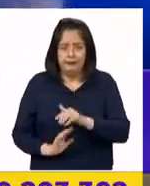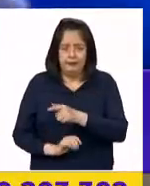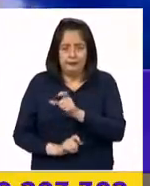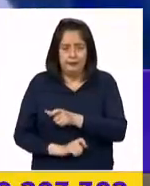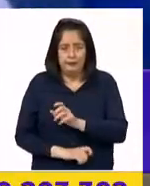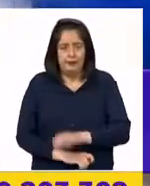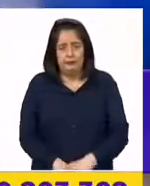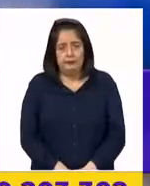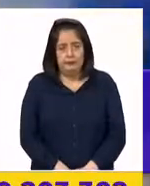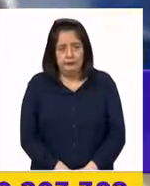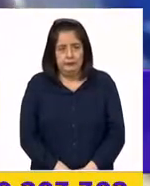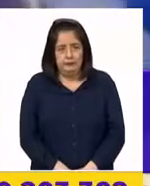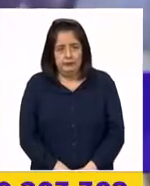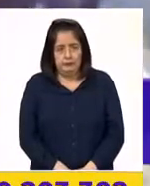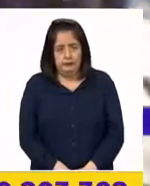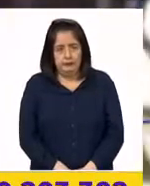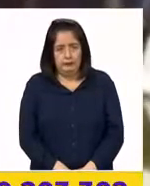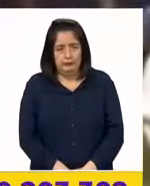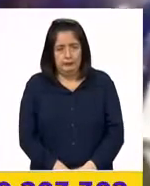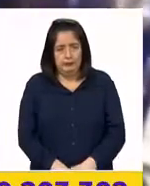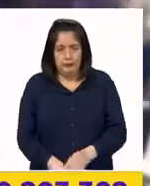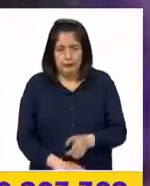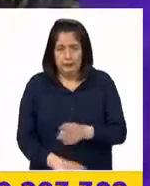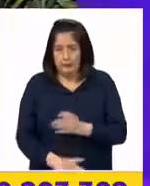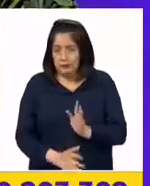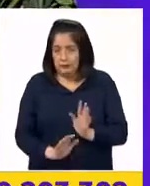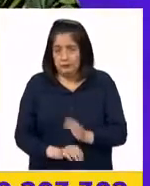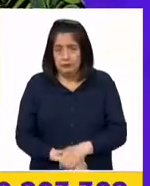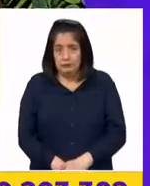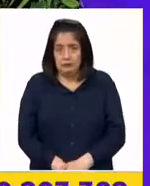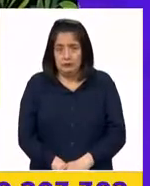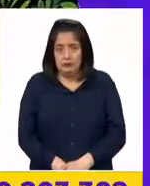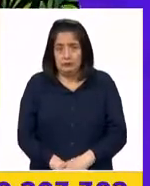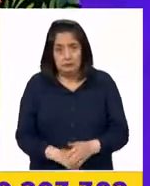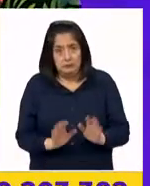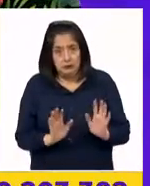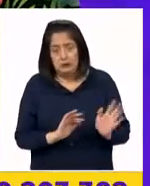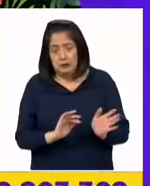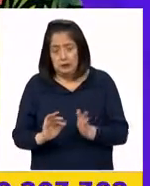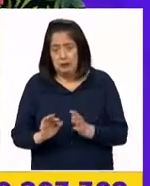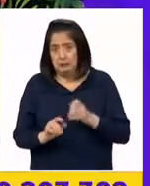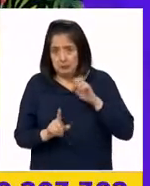discriminatorio. Bueno, vamos a ver también a otra...